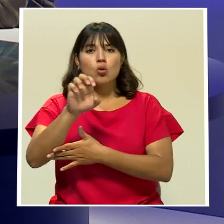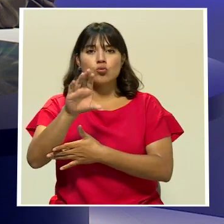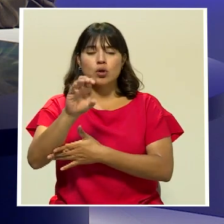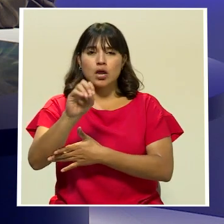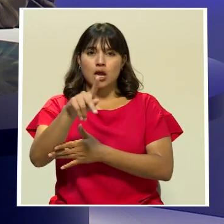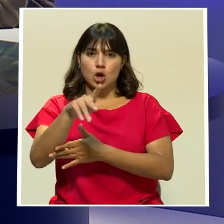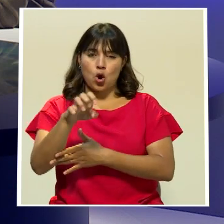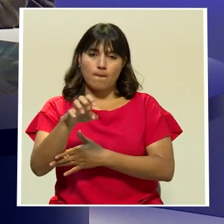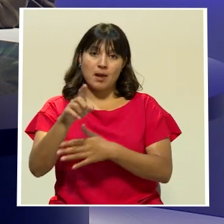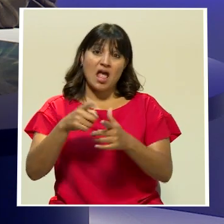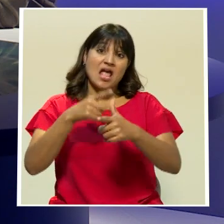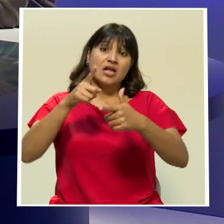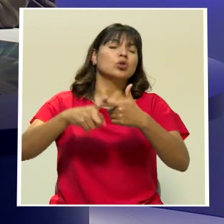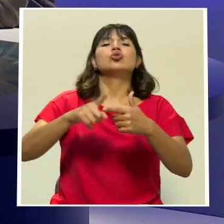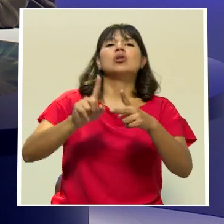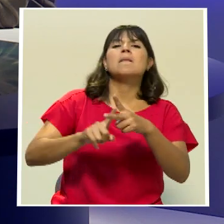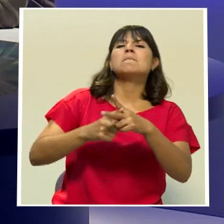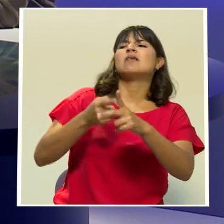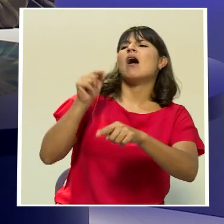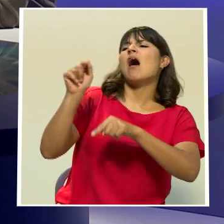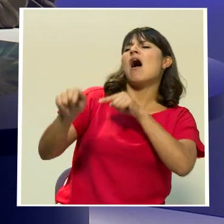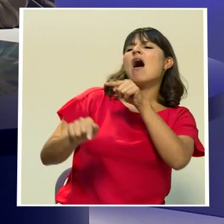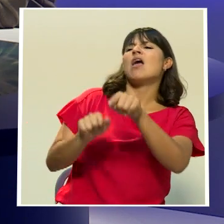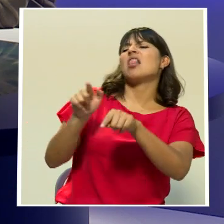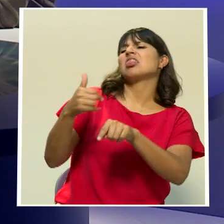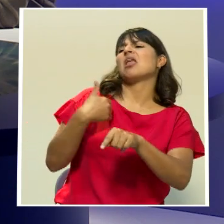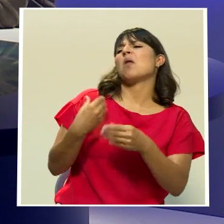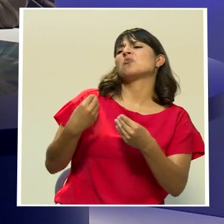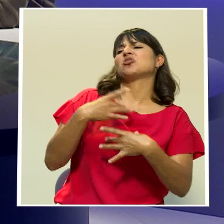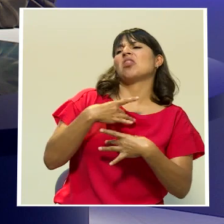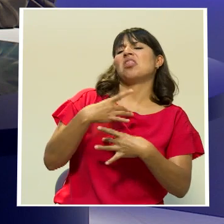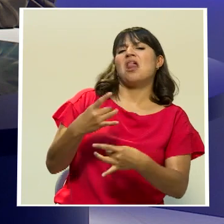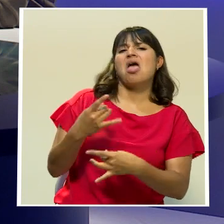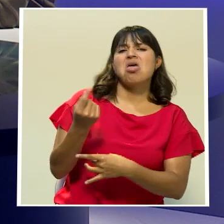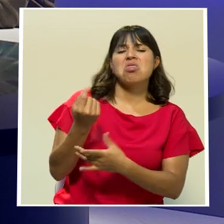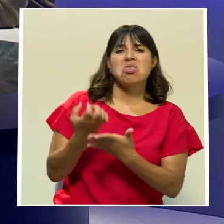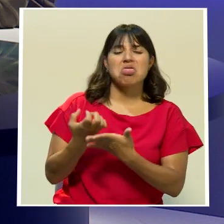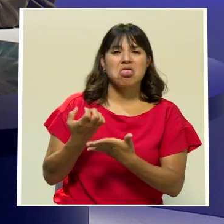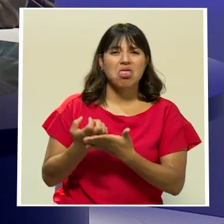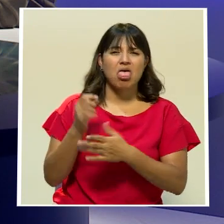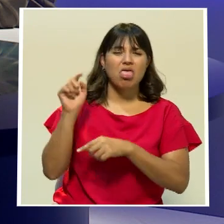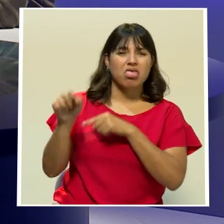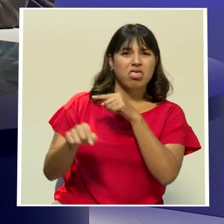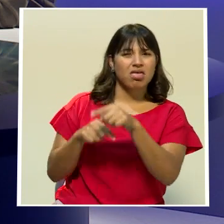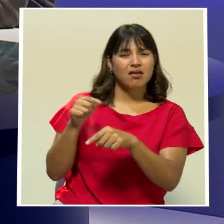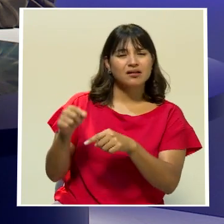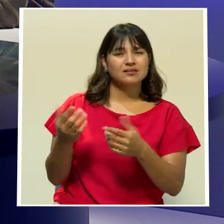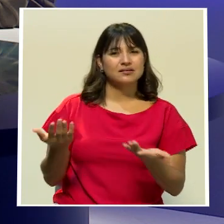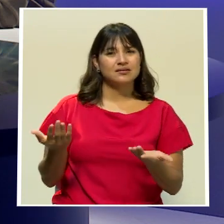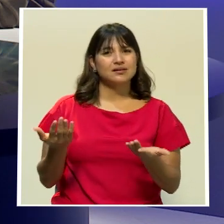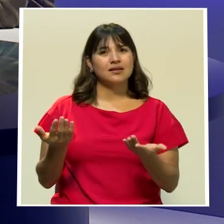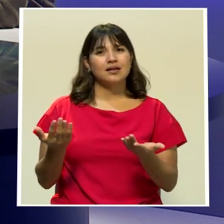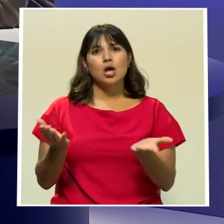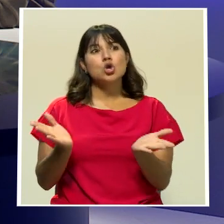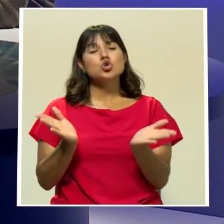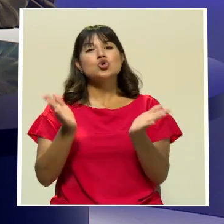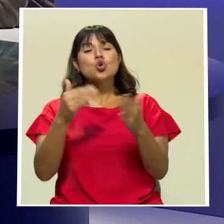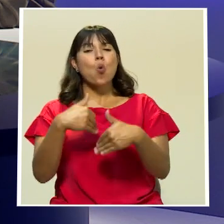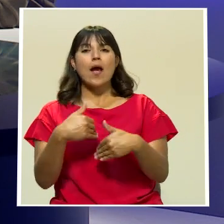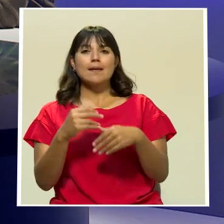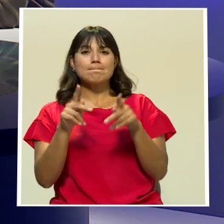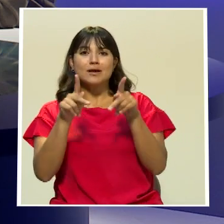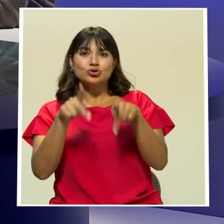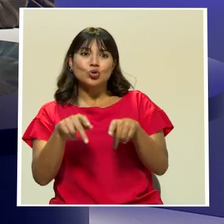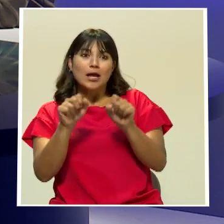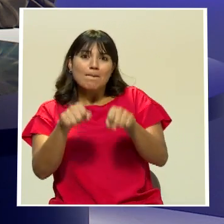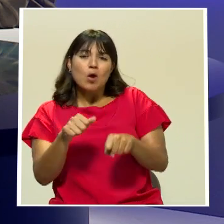del interés pecuniario y tal, ¿verdad? Es imposible, no hay nombre que aguante